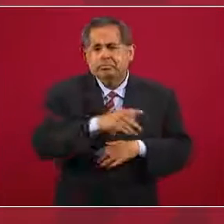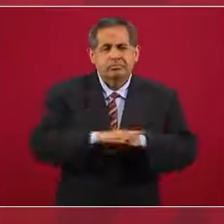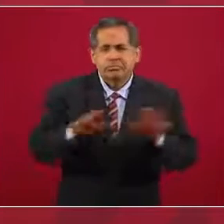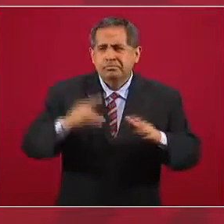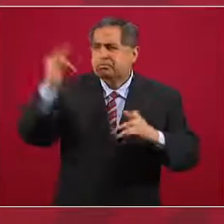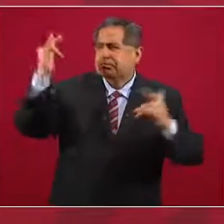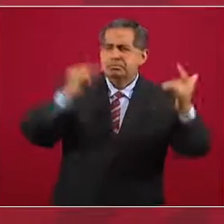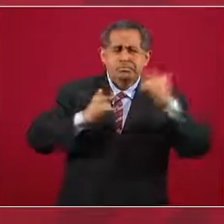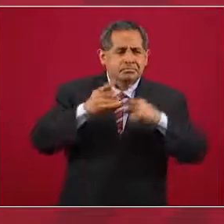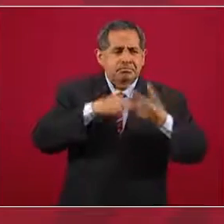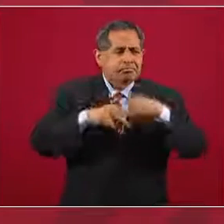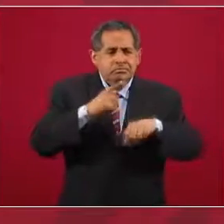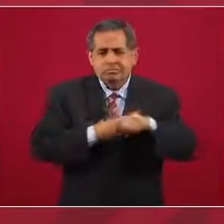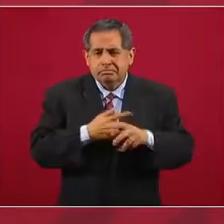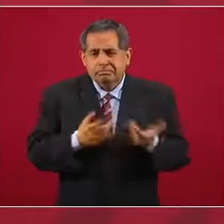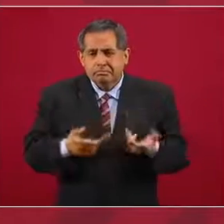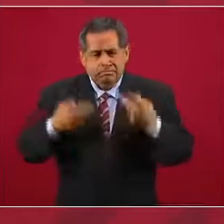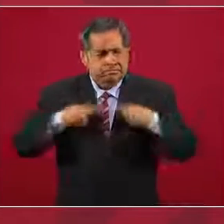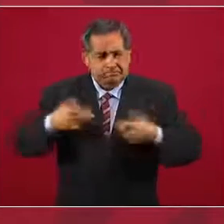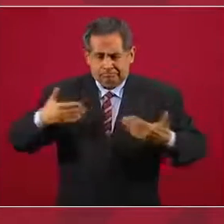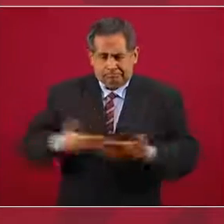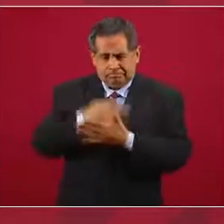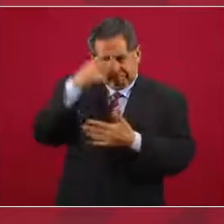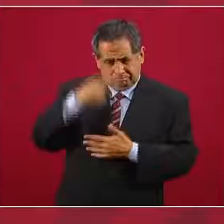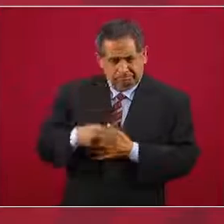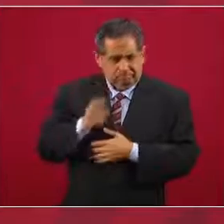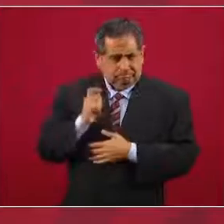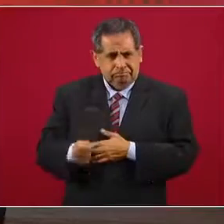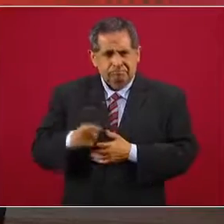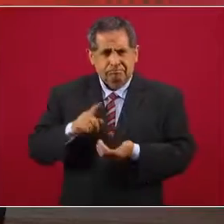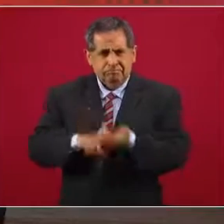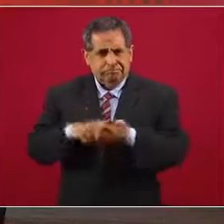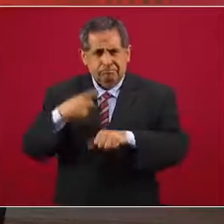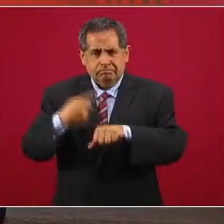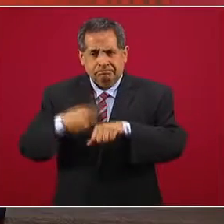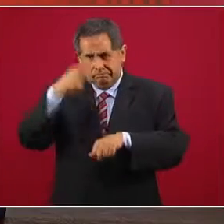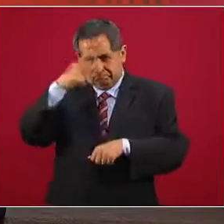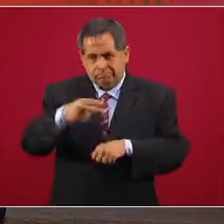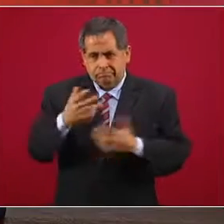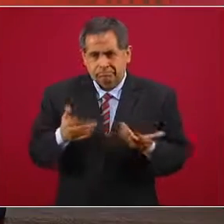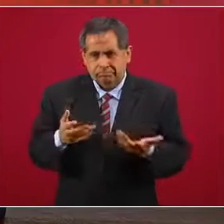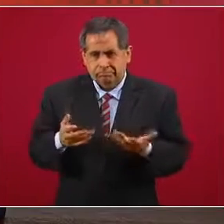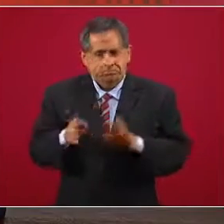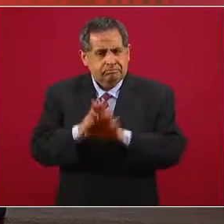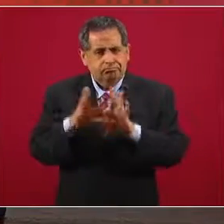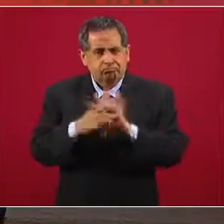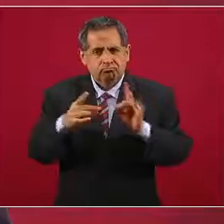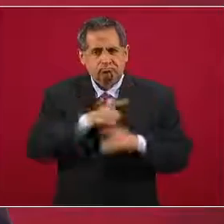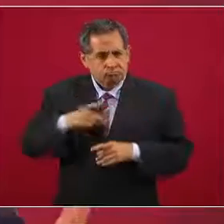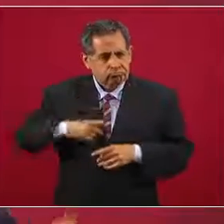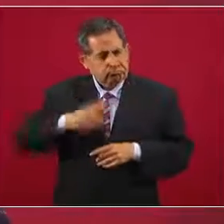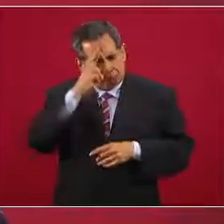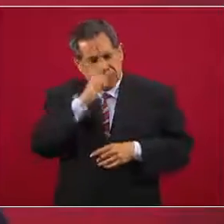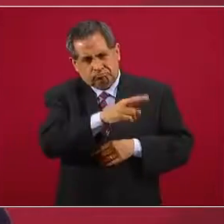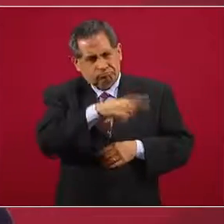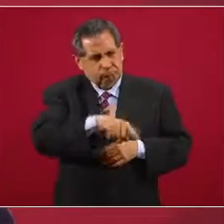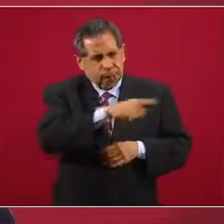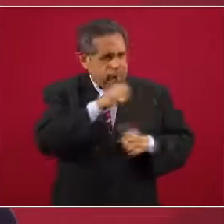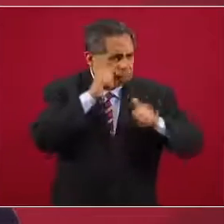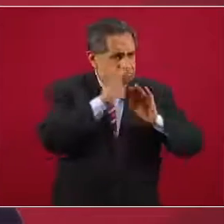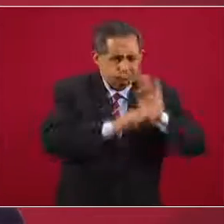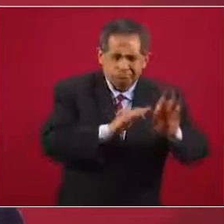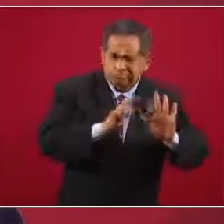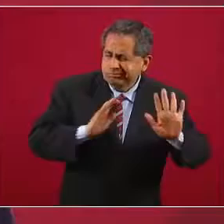avión enfermas. Son también personas, son ciudadanas y ciudadanos mexicanos y mexicanas y merecen todo el respeto y toda la